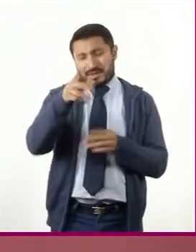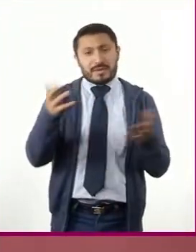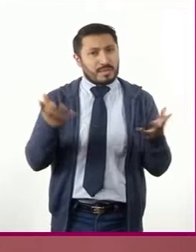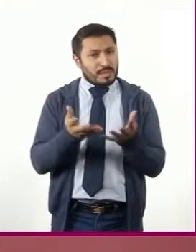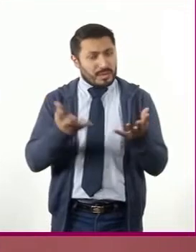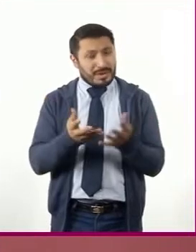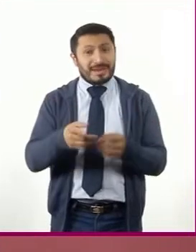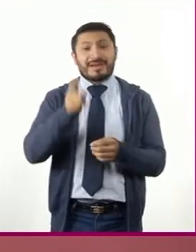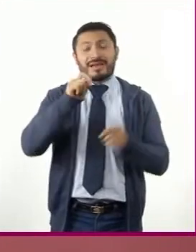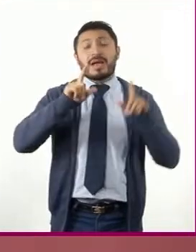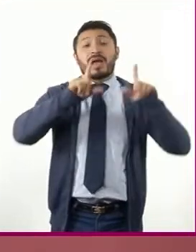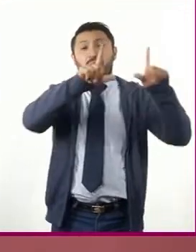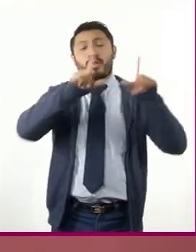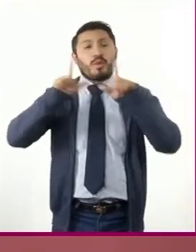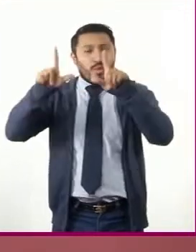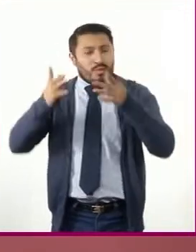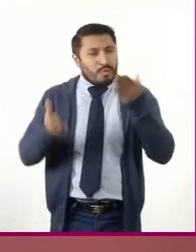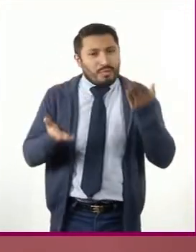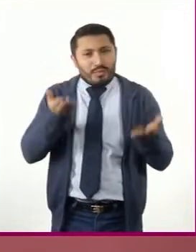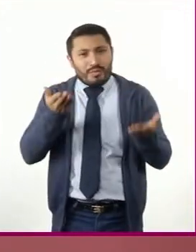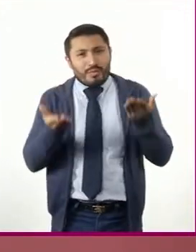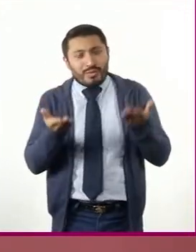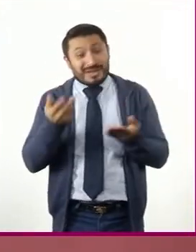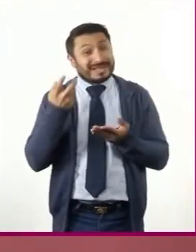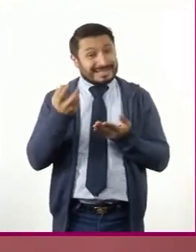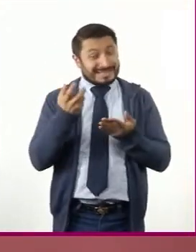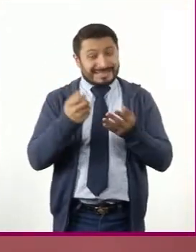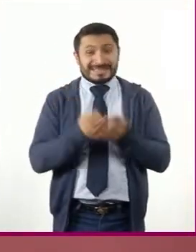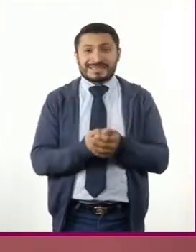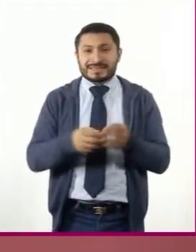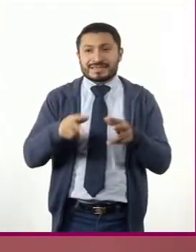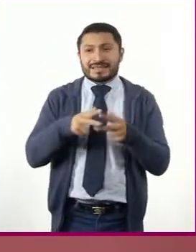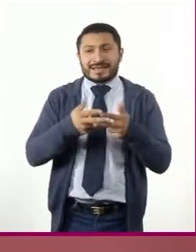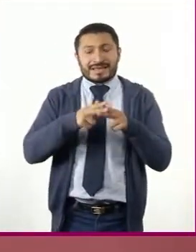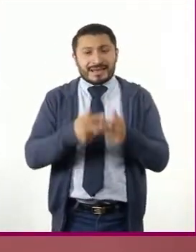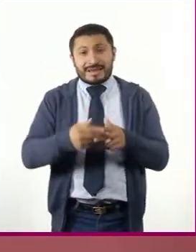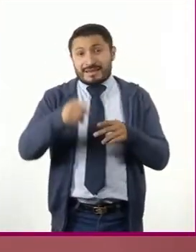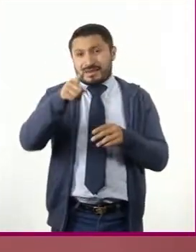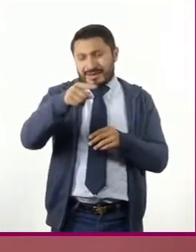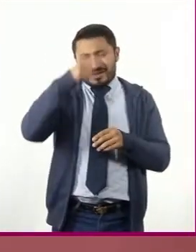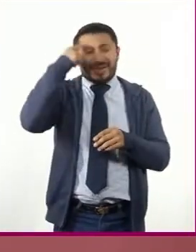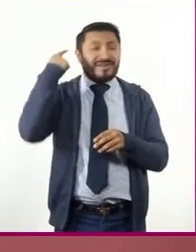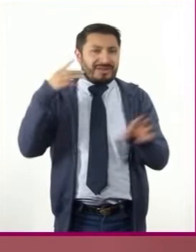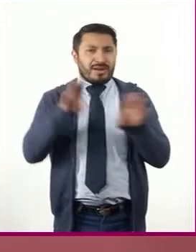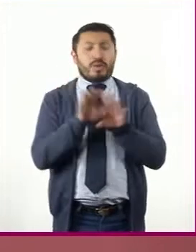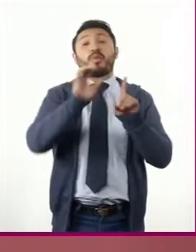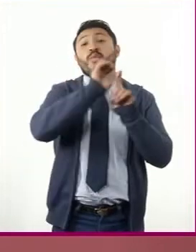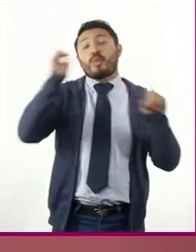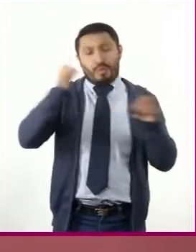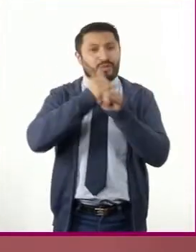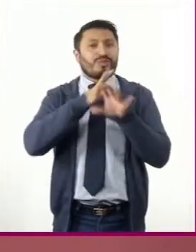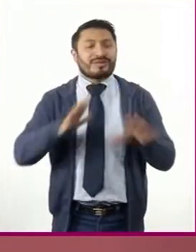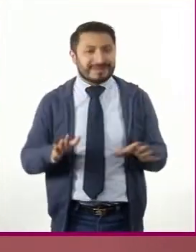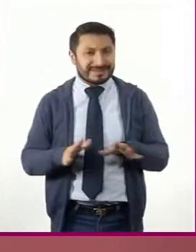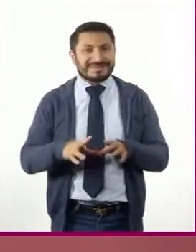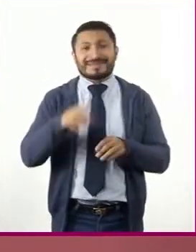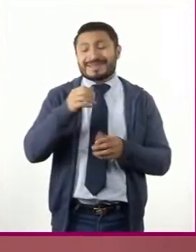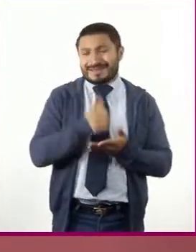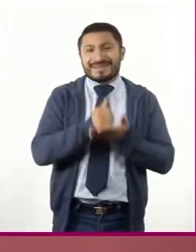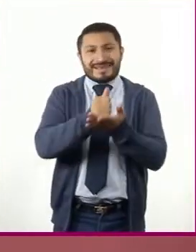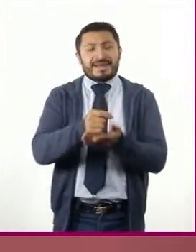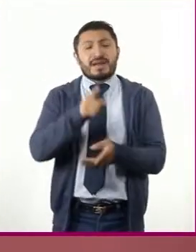construyendo, un cuadro comparativo. El cuadro comparativo es una herramienta que facilita la organización de la información y